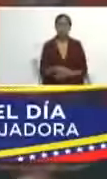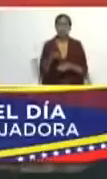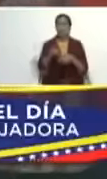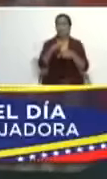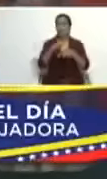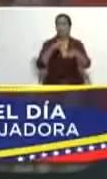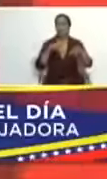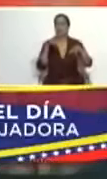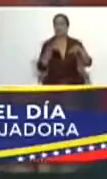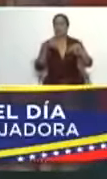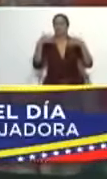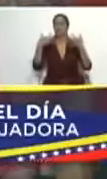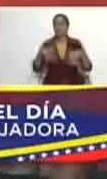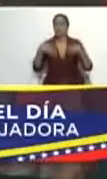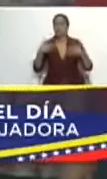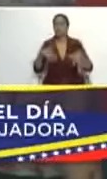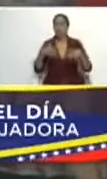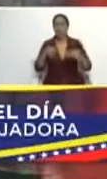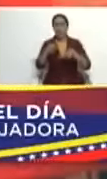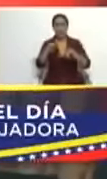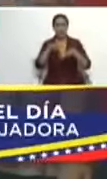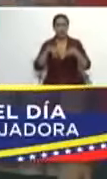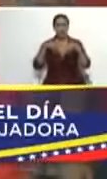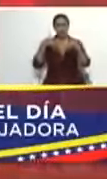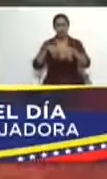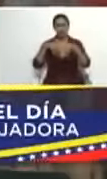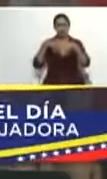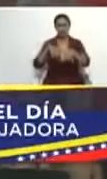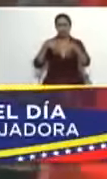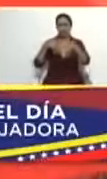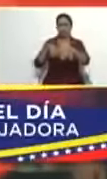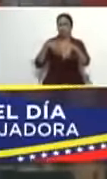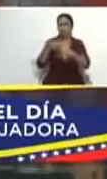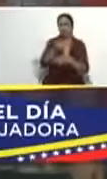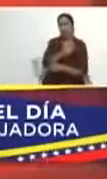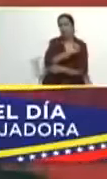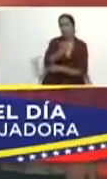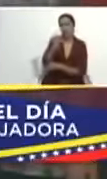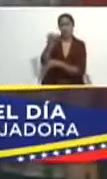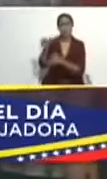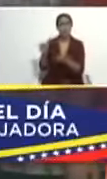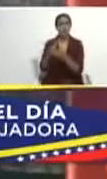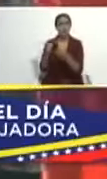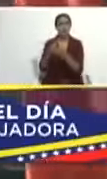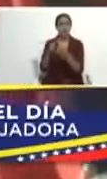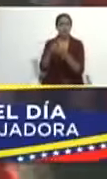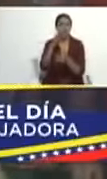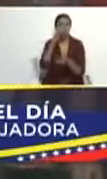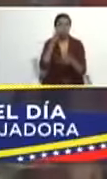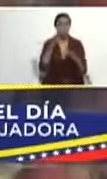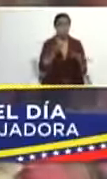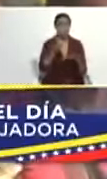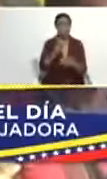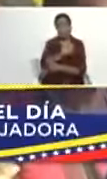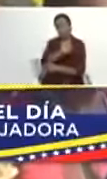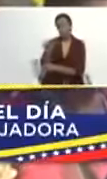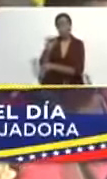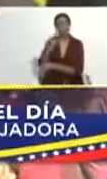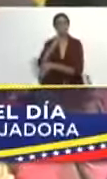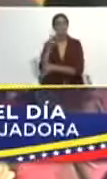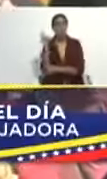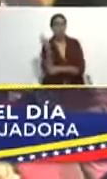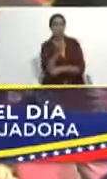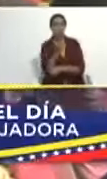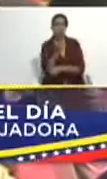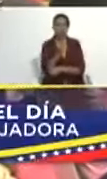de hoy arrasó con los apellidos, arrasó con el odio, arrasó con